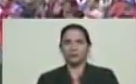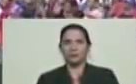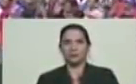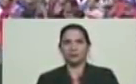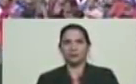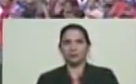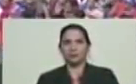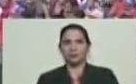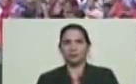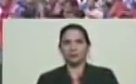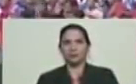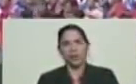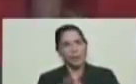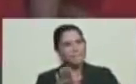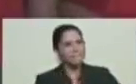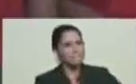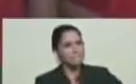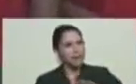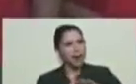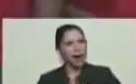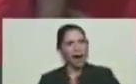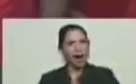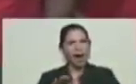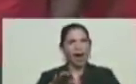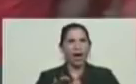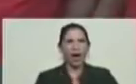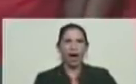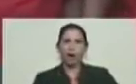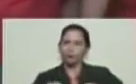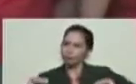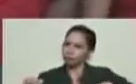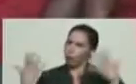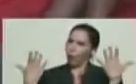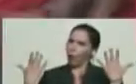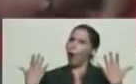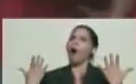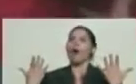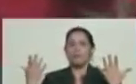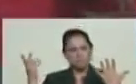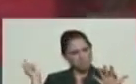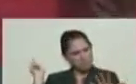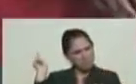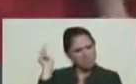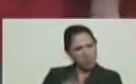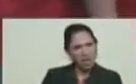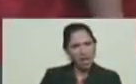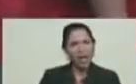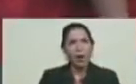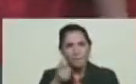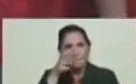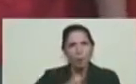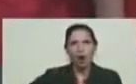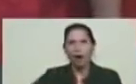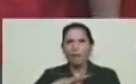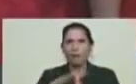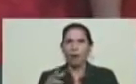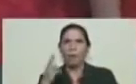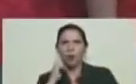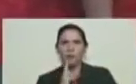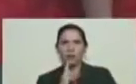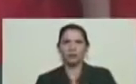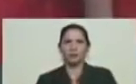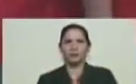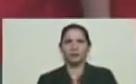A paso de vencedores avanzó el pueblo bolivariano por las calles de Caracas.